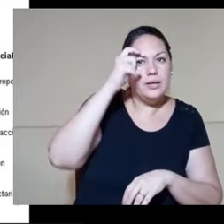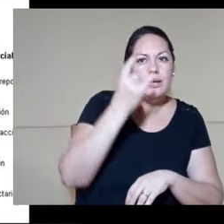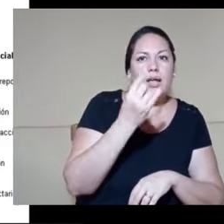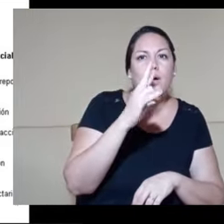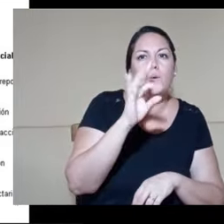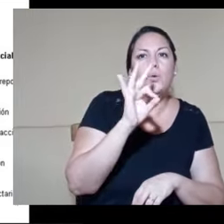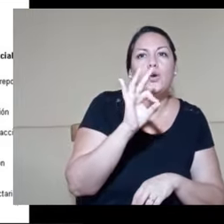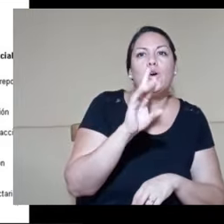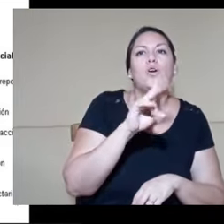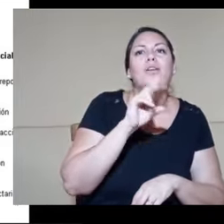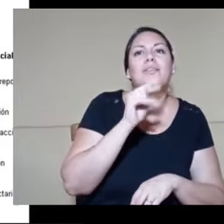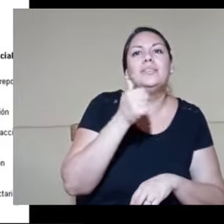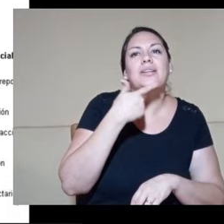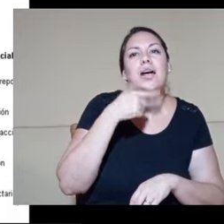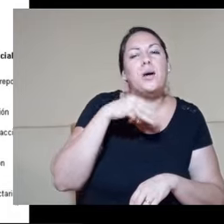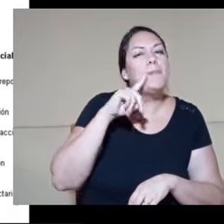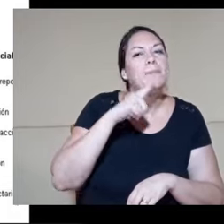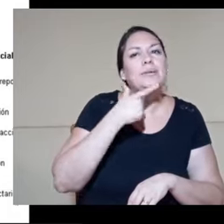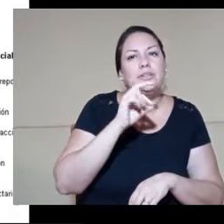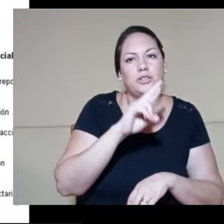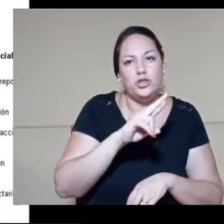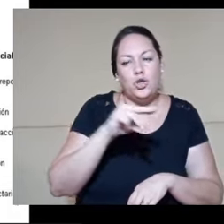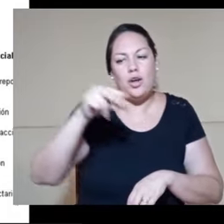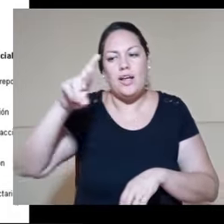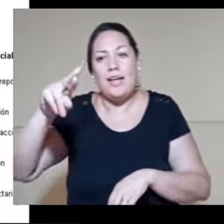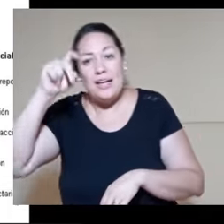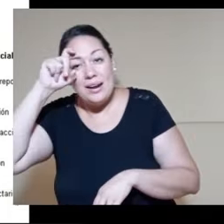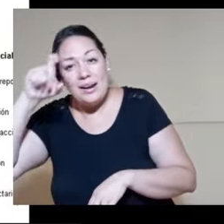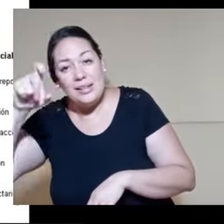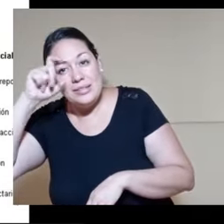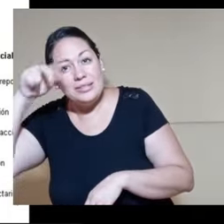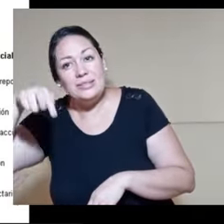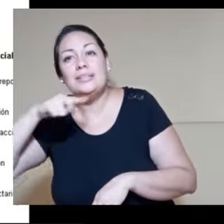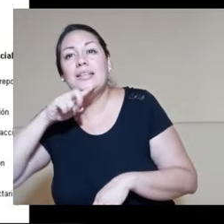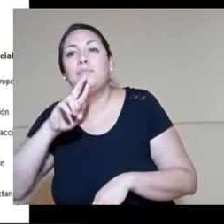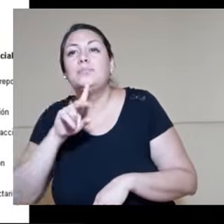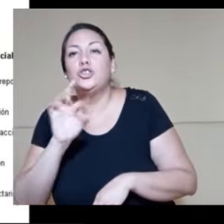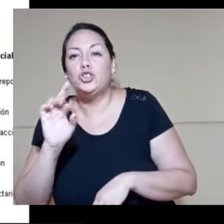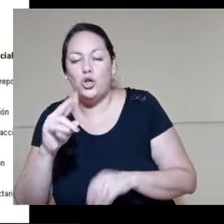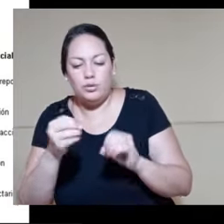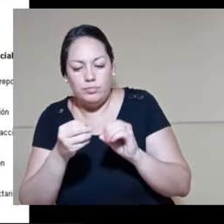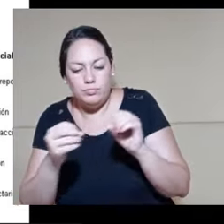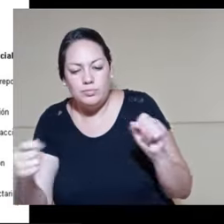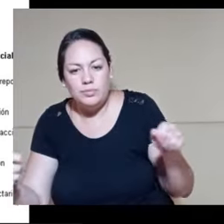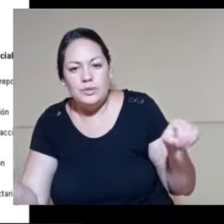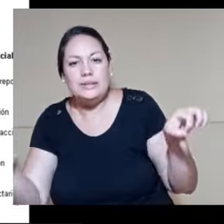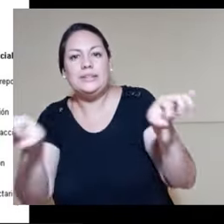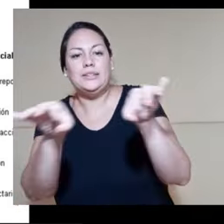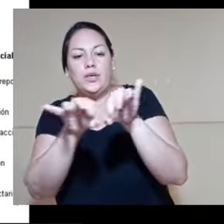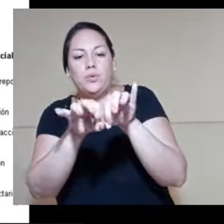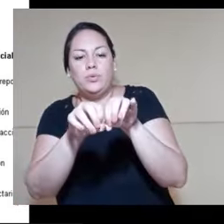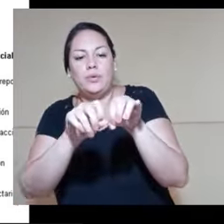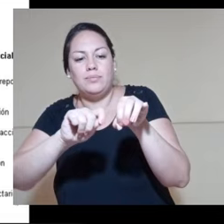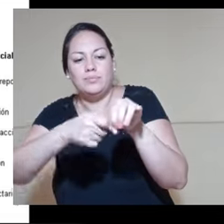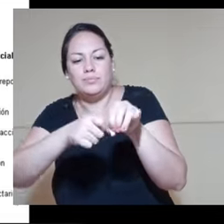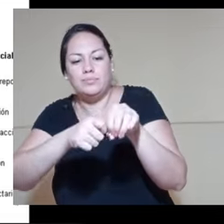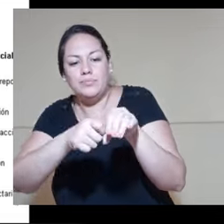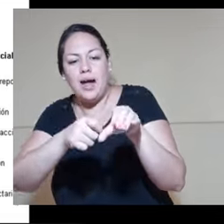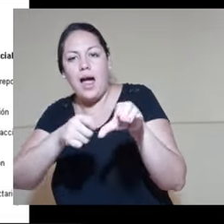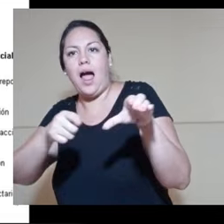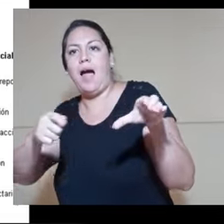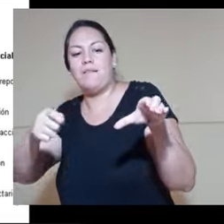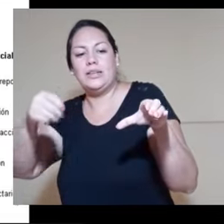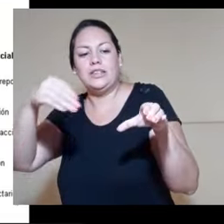une el neurotransmisor con el receptor y hay una señal, eso marca una señal, que también es una señal química, y se abren las compuertas del